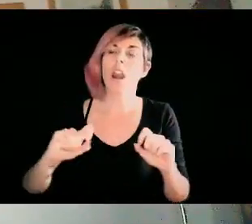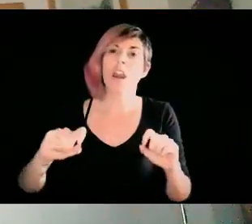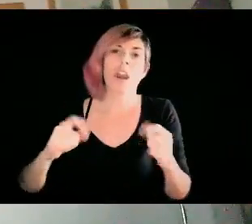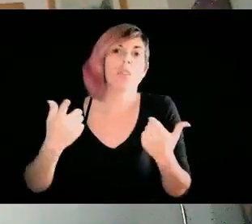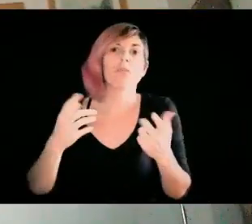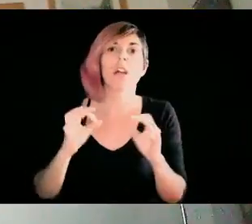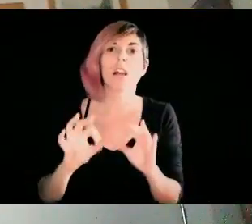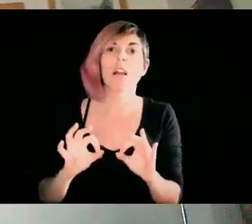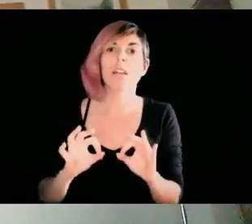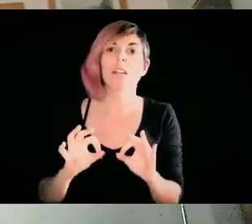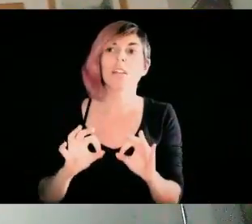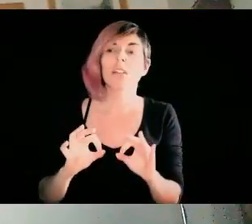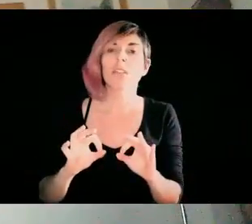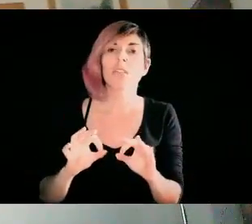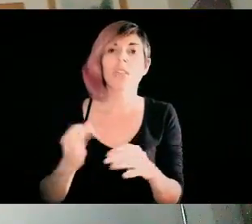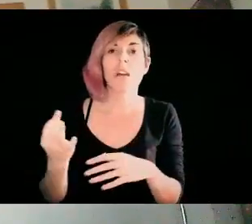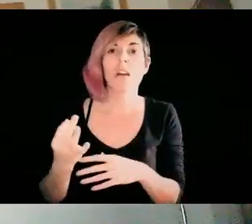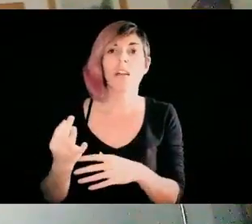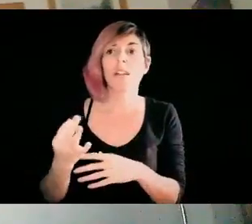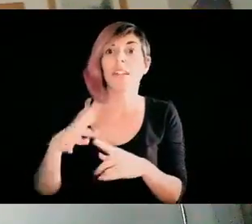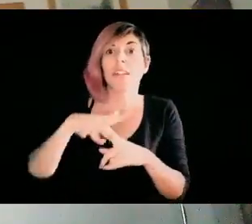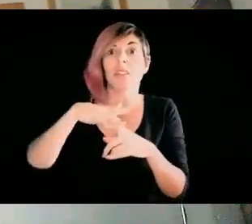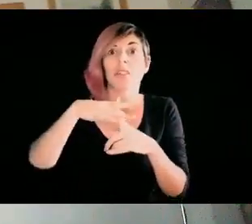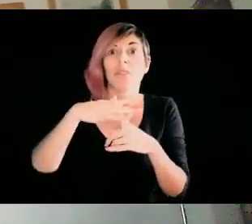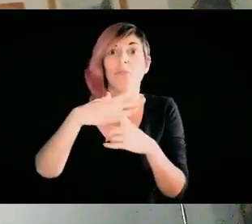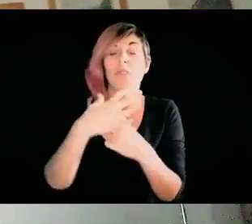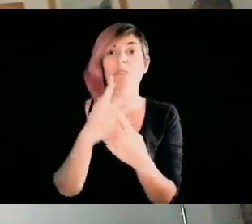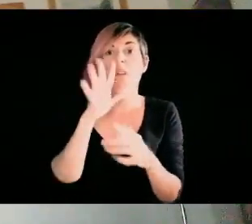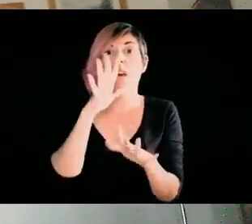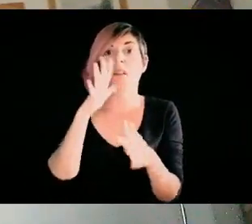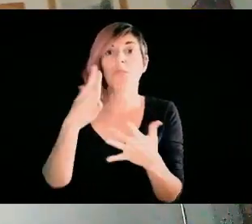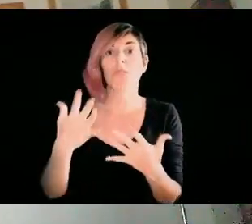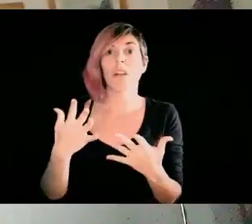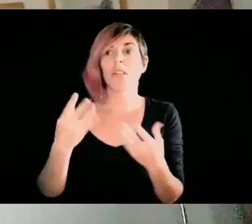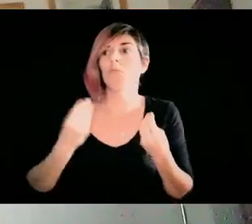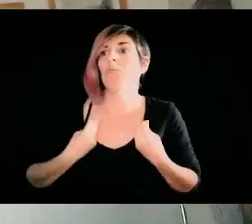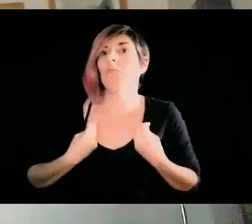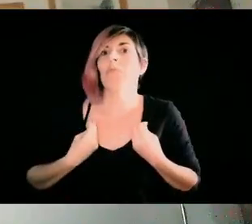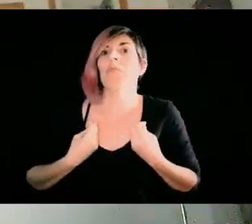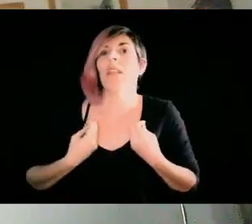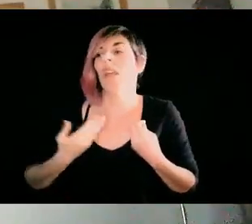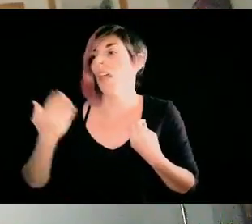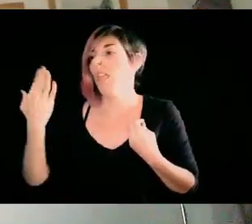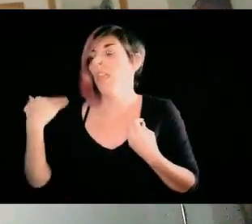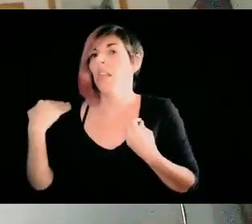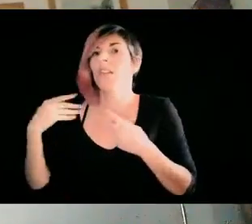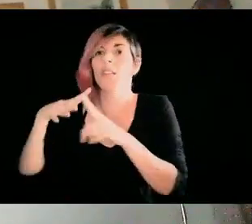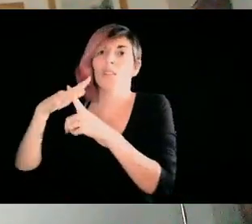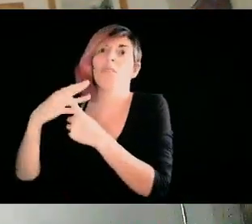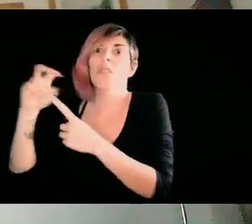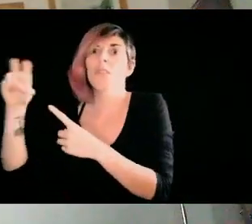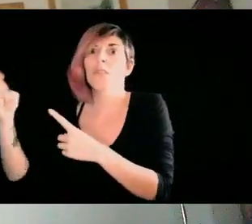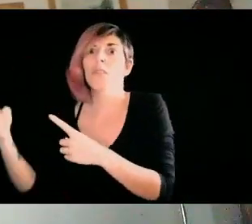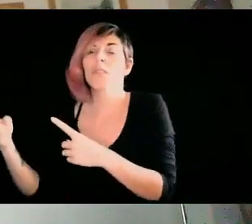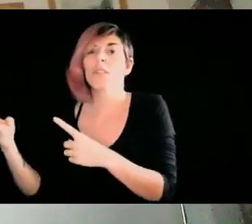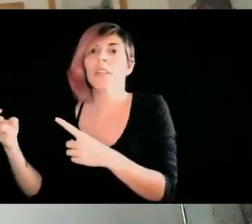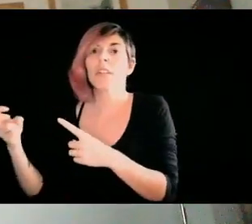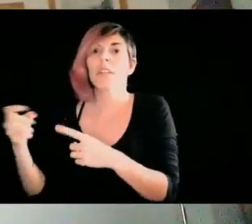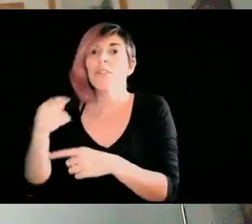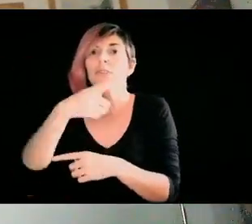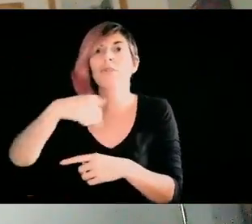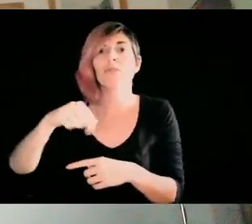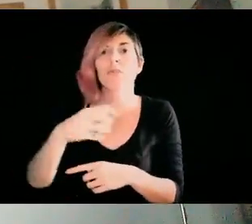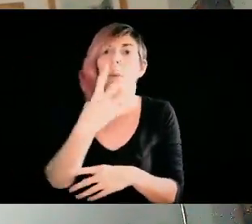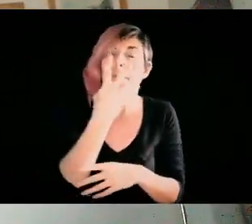son naturales. Es natural que en una circunstancia como esta, como en otras circunstancias de nuestra vida, sintamos